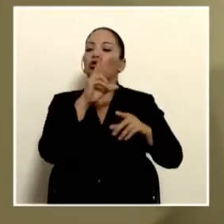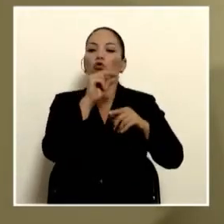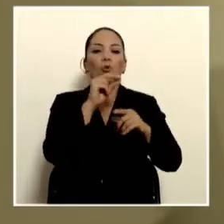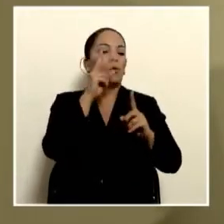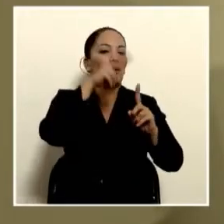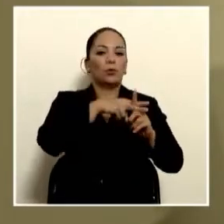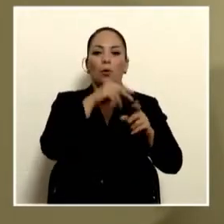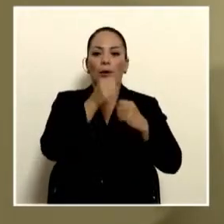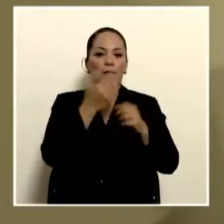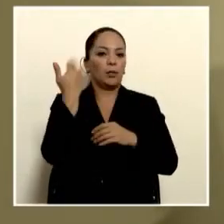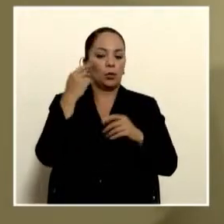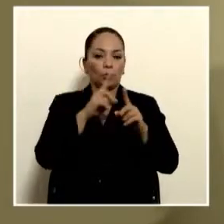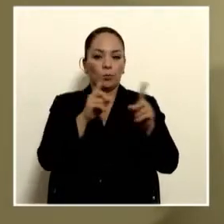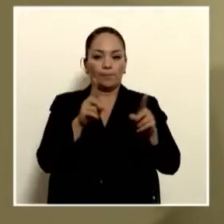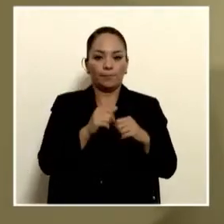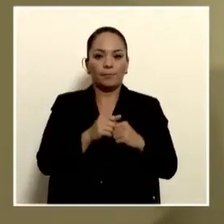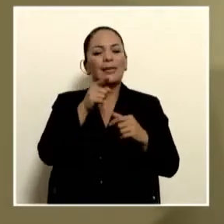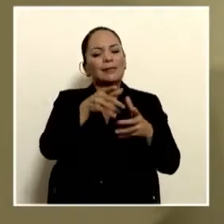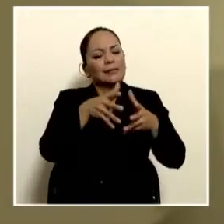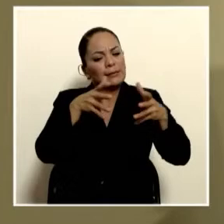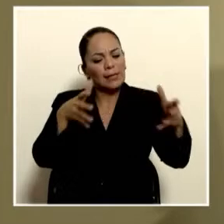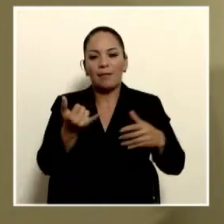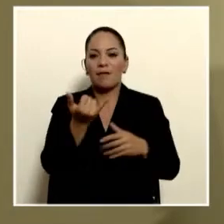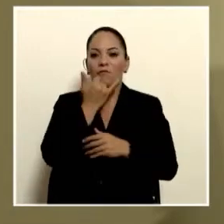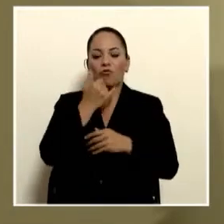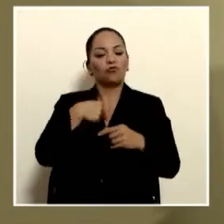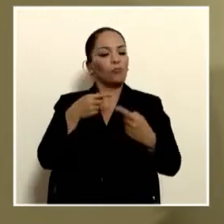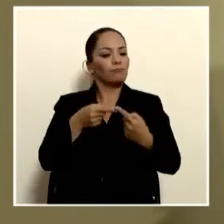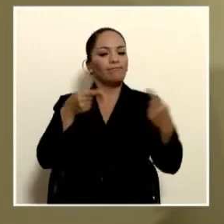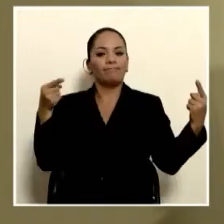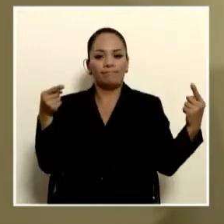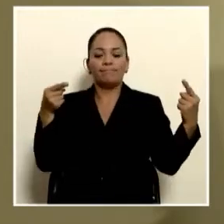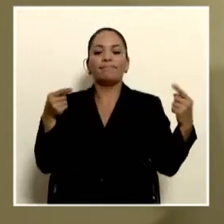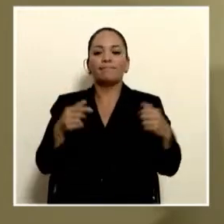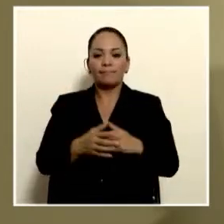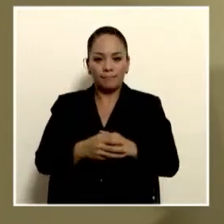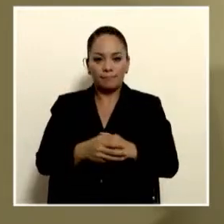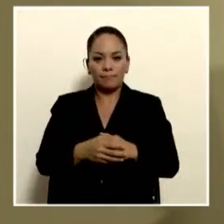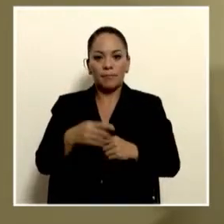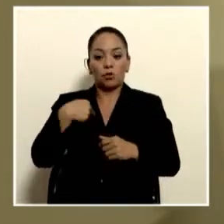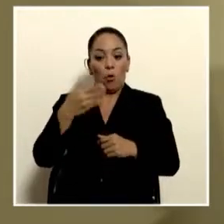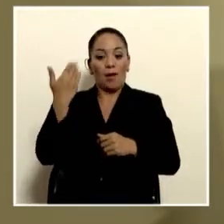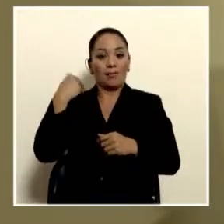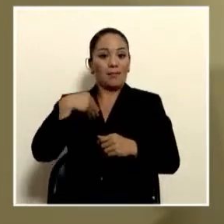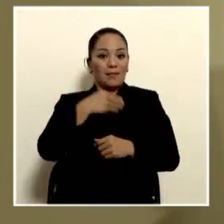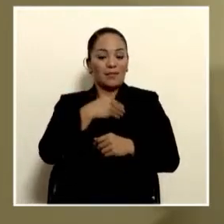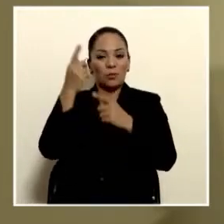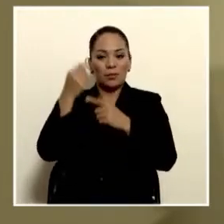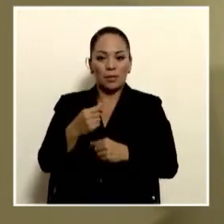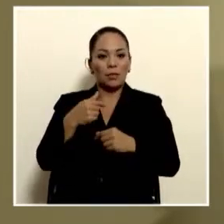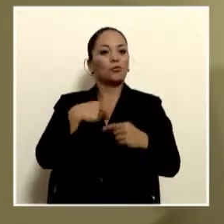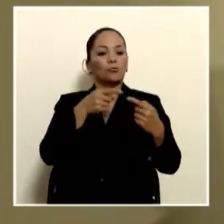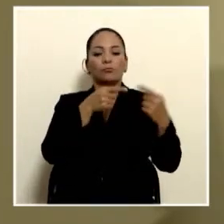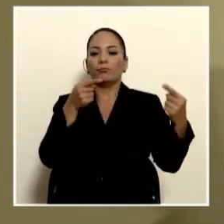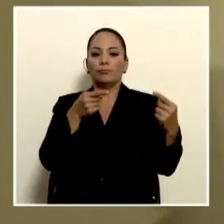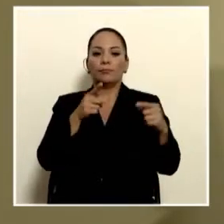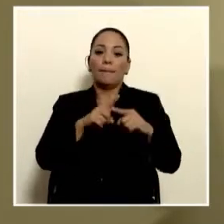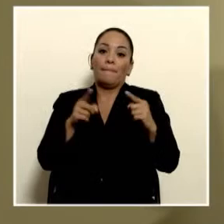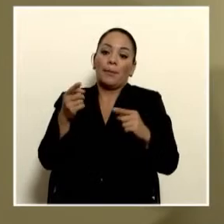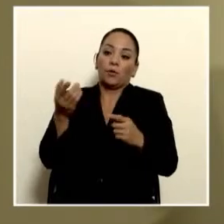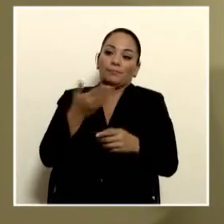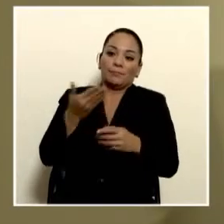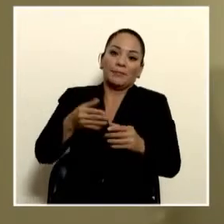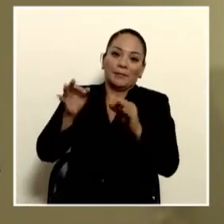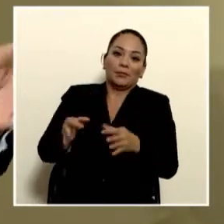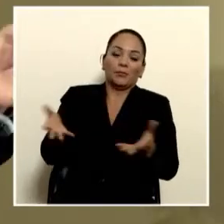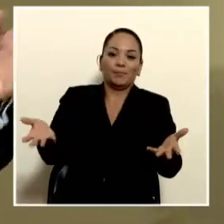ejecutado el año anterior. Ese fue un grave error, yo me opuse como ministro de Hacienda, pero bueno, el presidente decidió de otra manera y